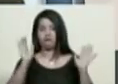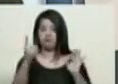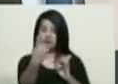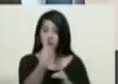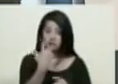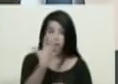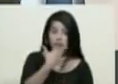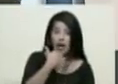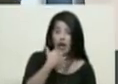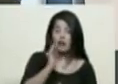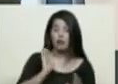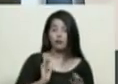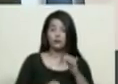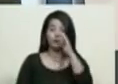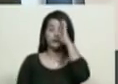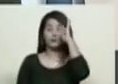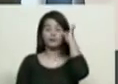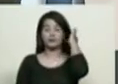pregunta